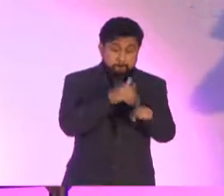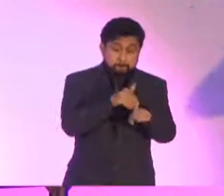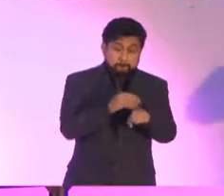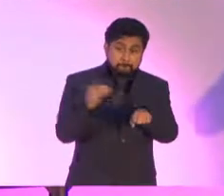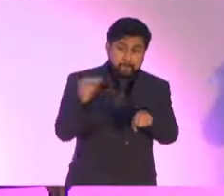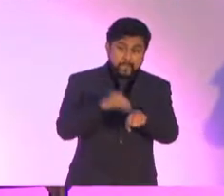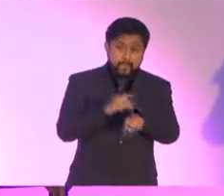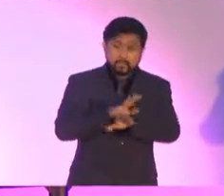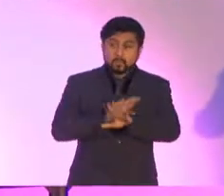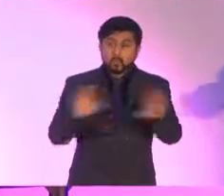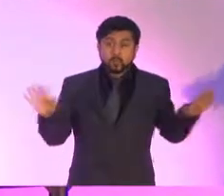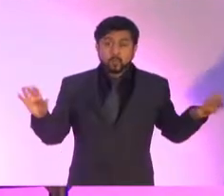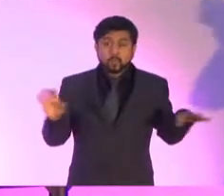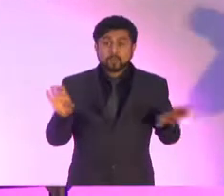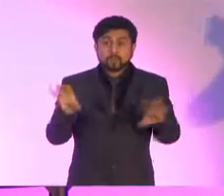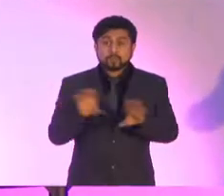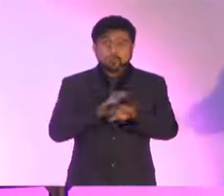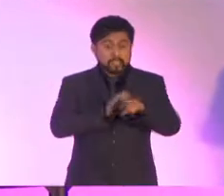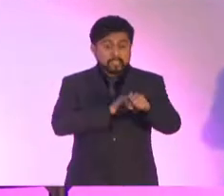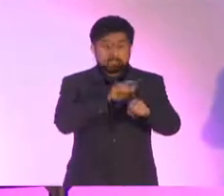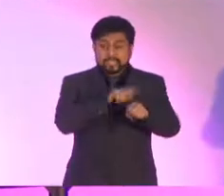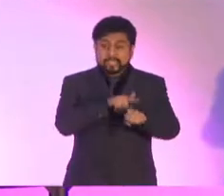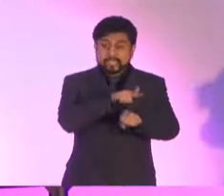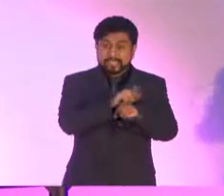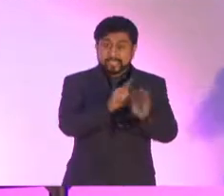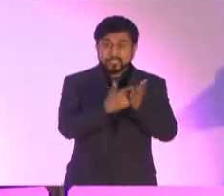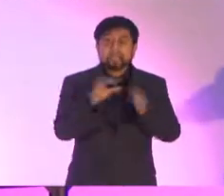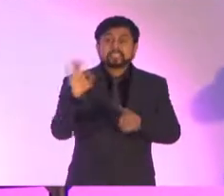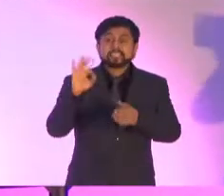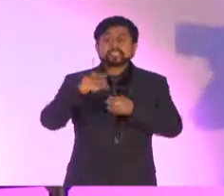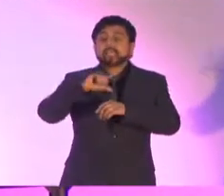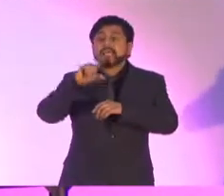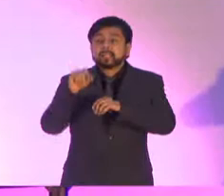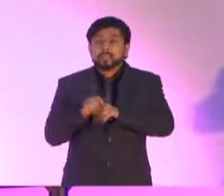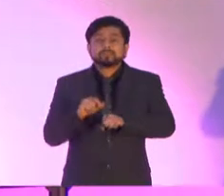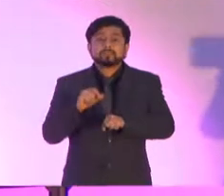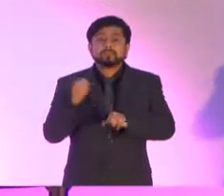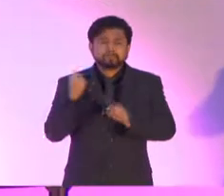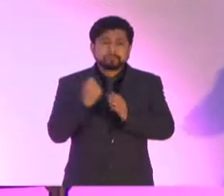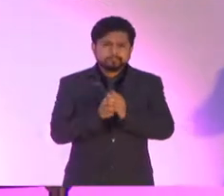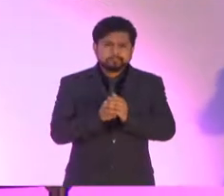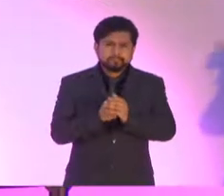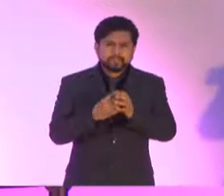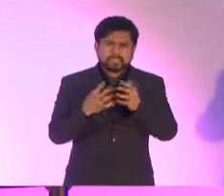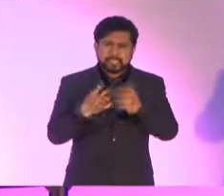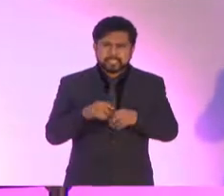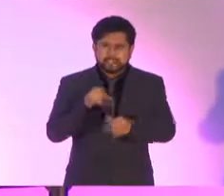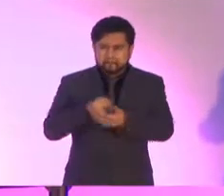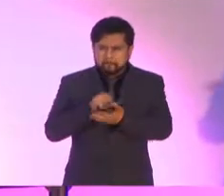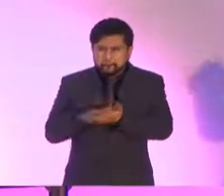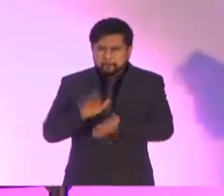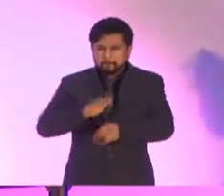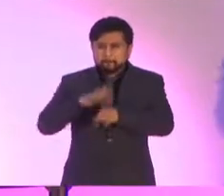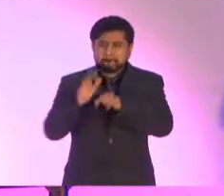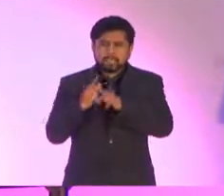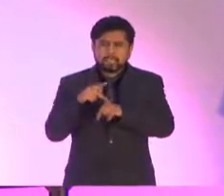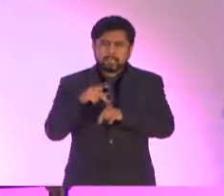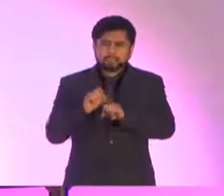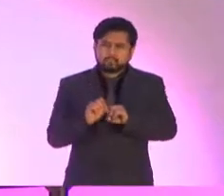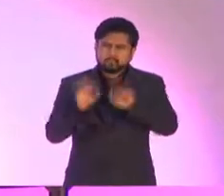¿no? Quizá después lo reimprima, pero va a ser una edición diferente y más sencilla.